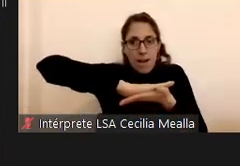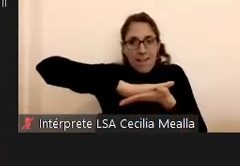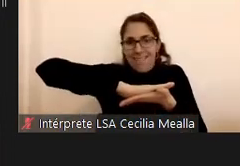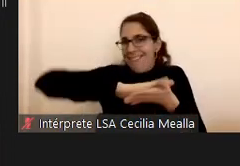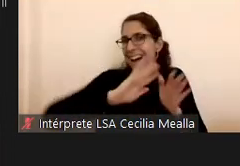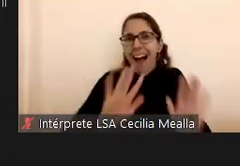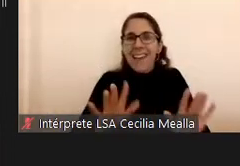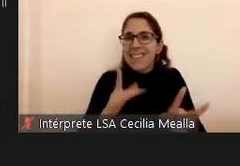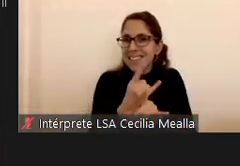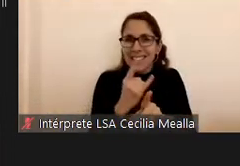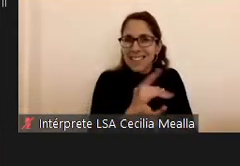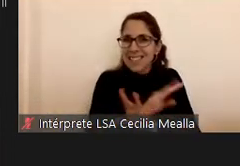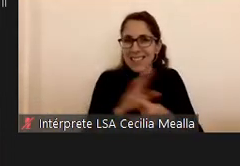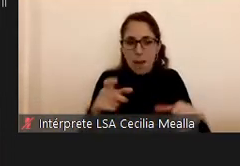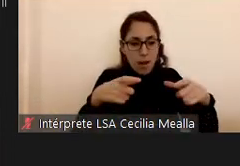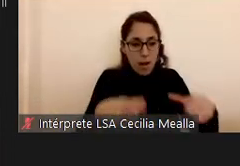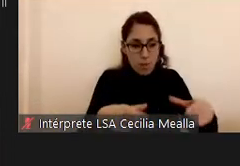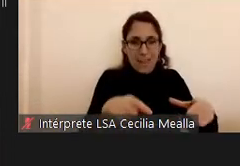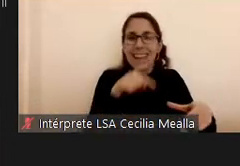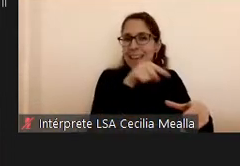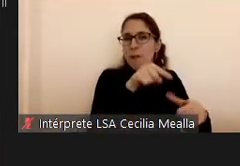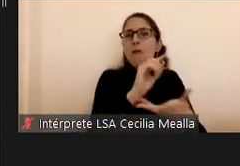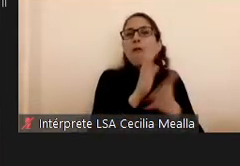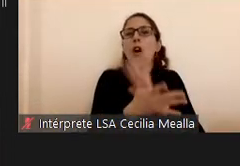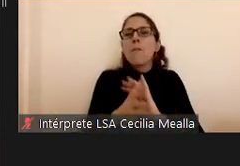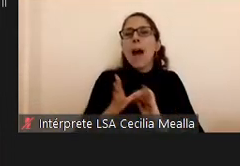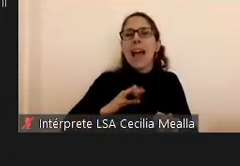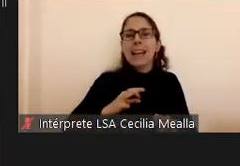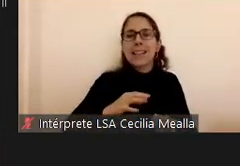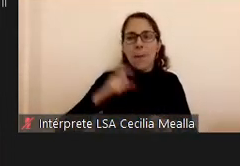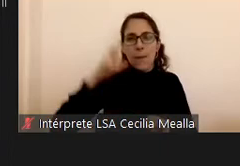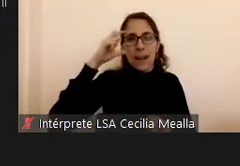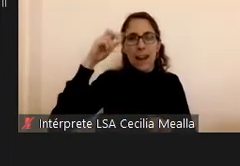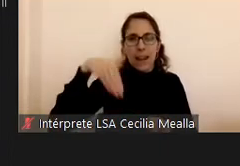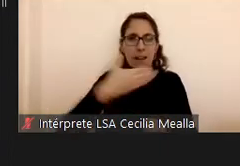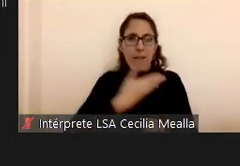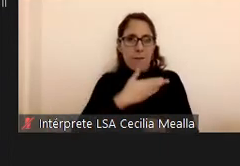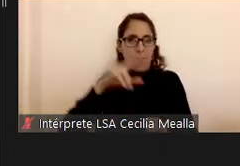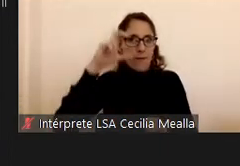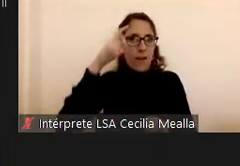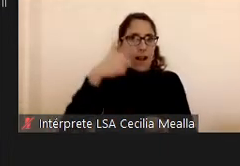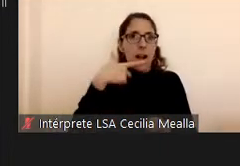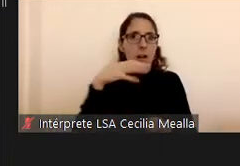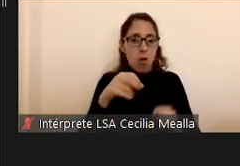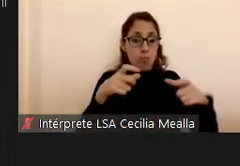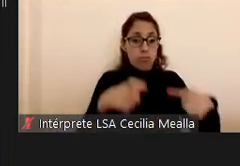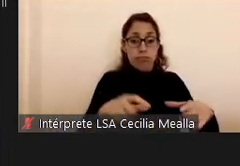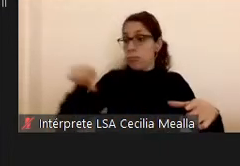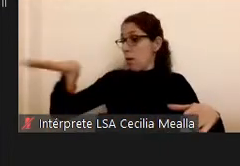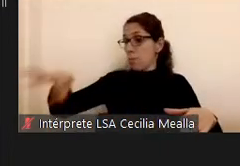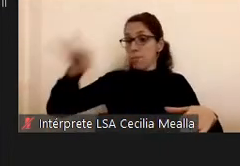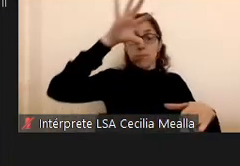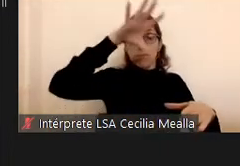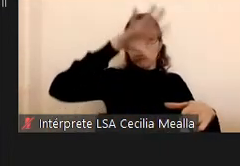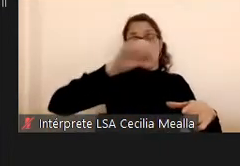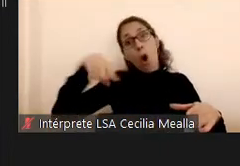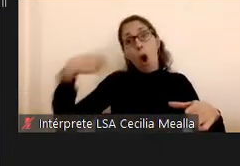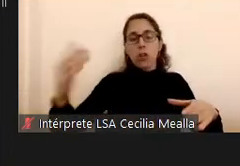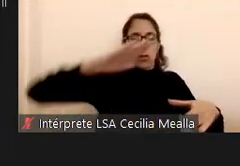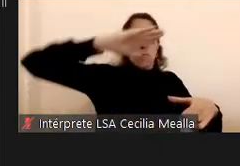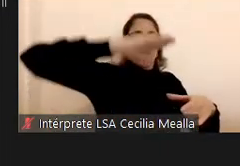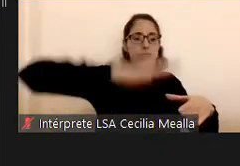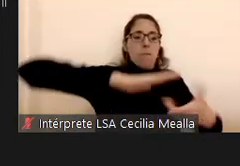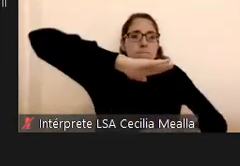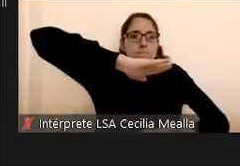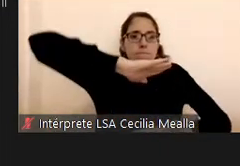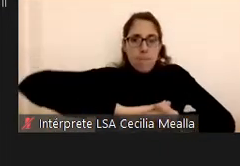metodología del examen en fresco. Entonces, y se lleva el microscopio óptico, donde lo vamos a observar